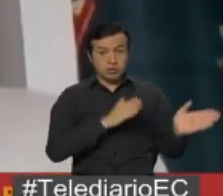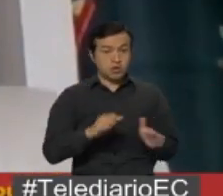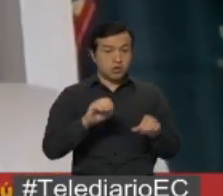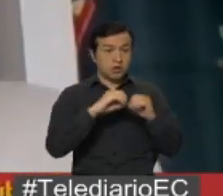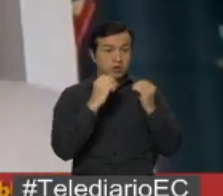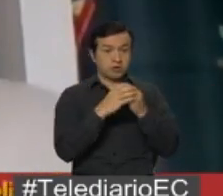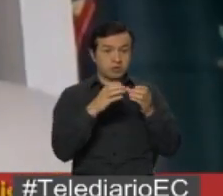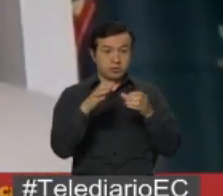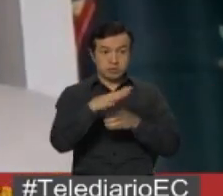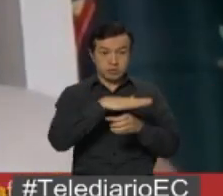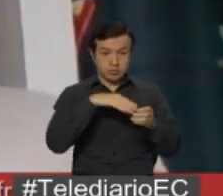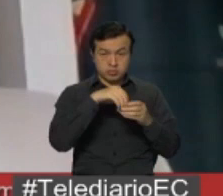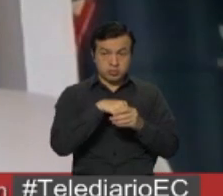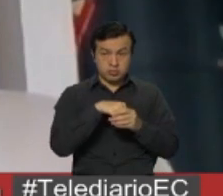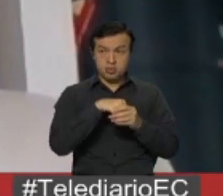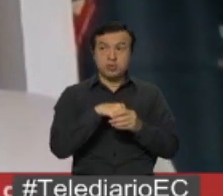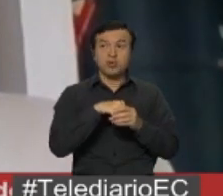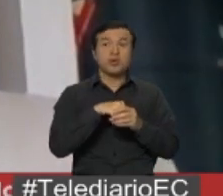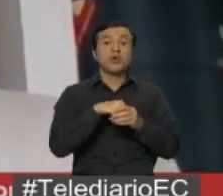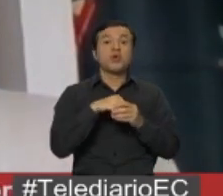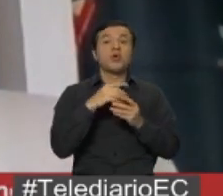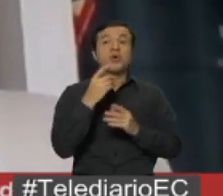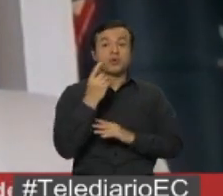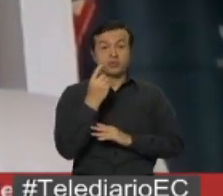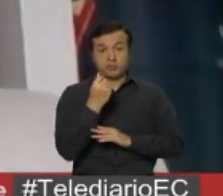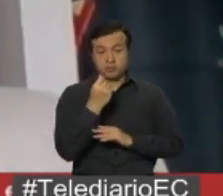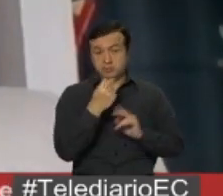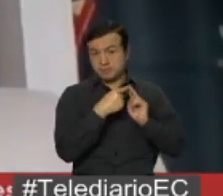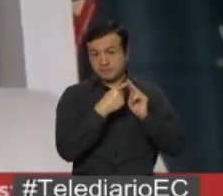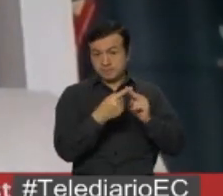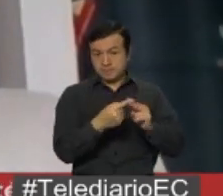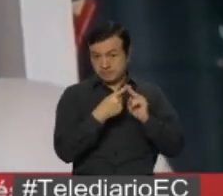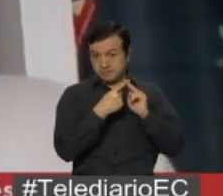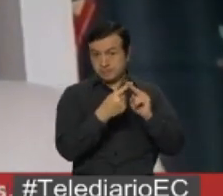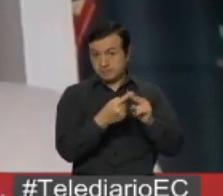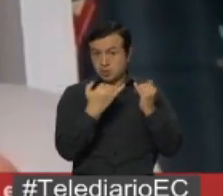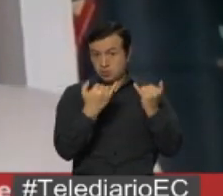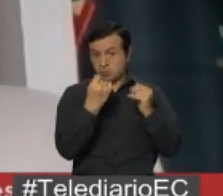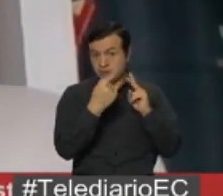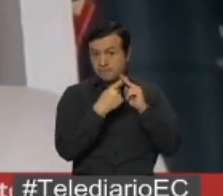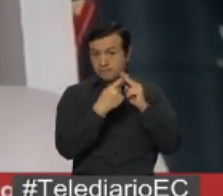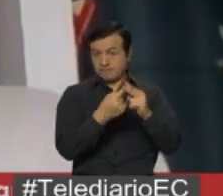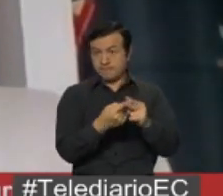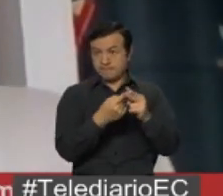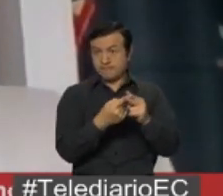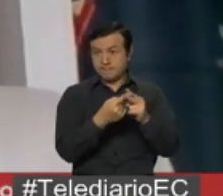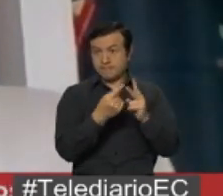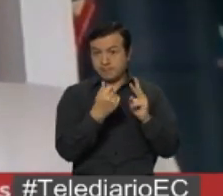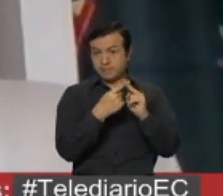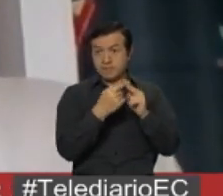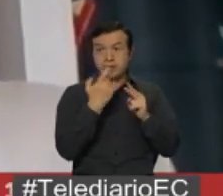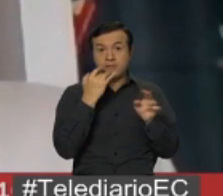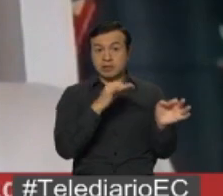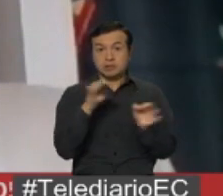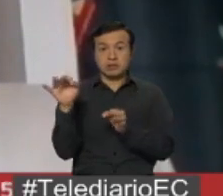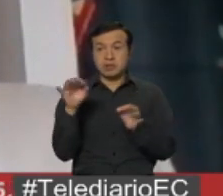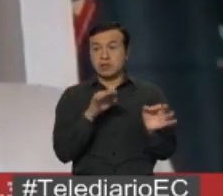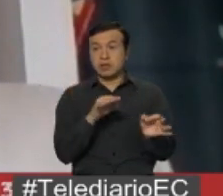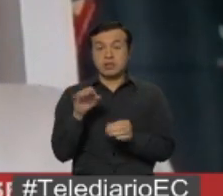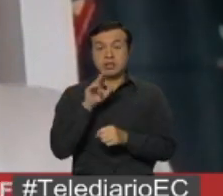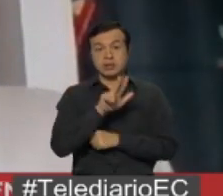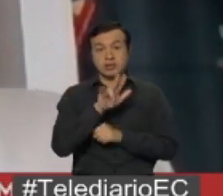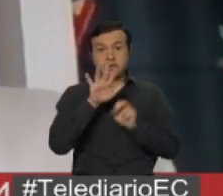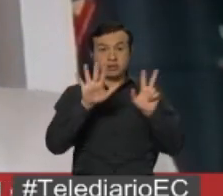organizaciones favor del número de operaciones que tienen en este momento el diferimiento extraordinario el